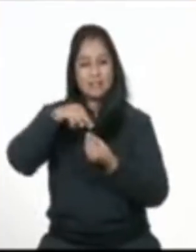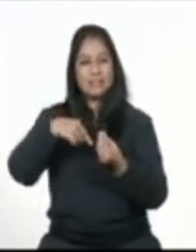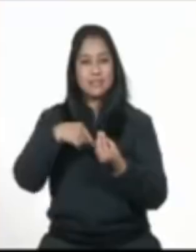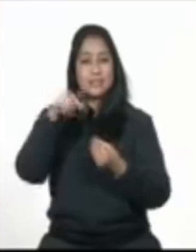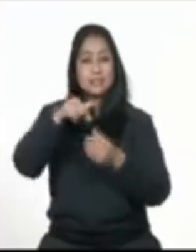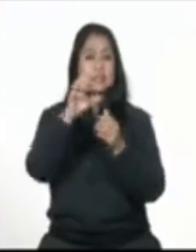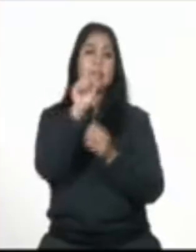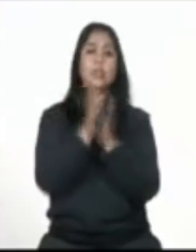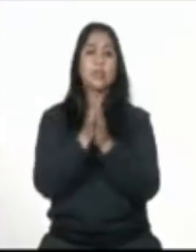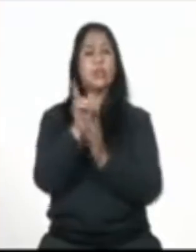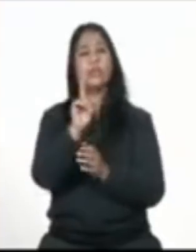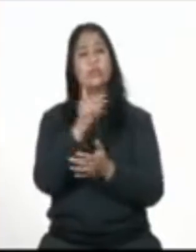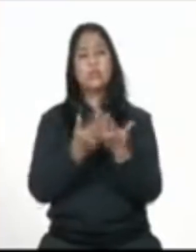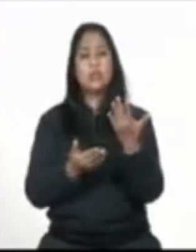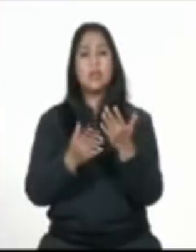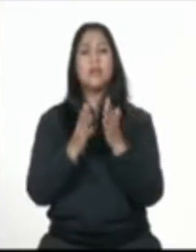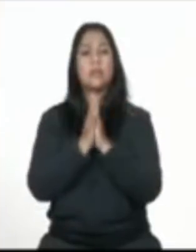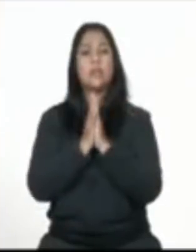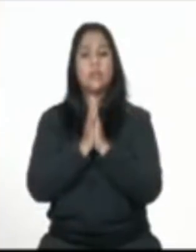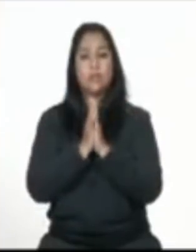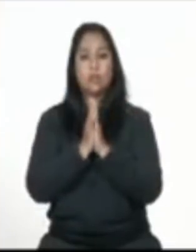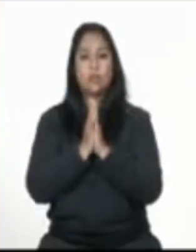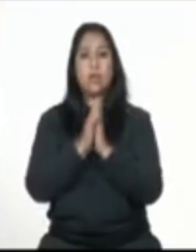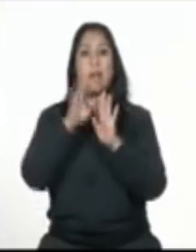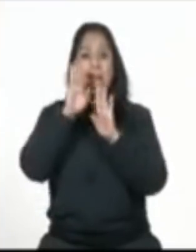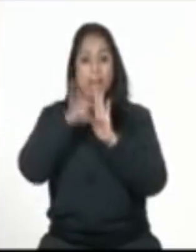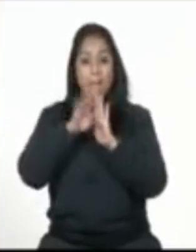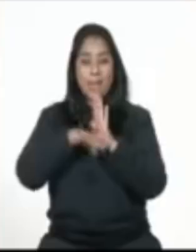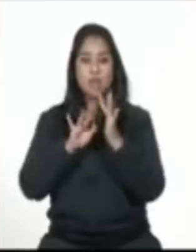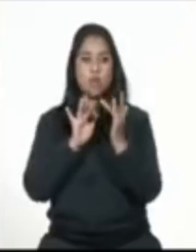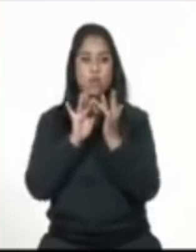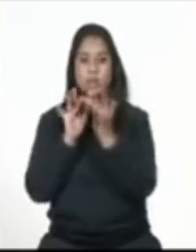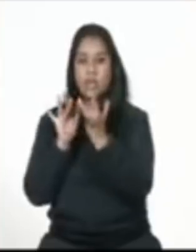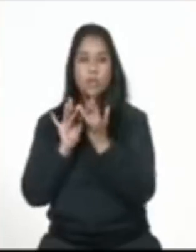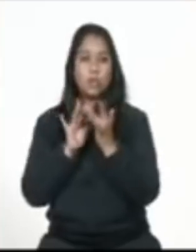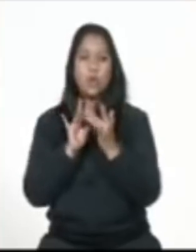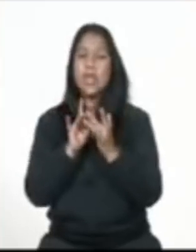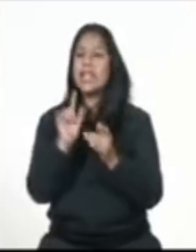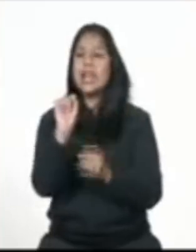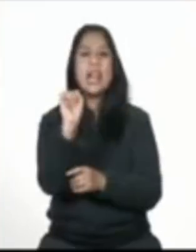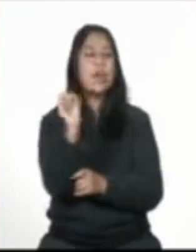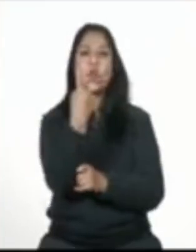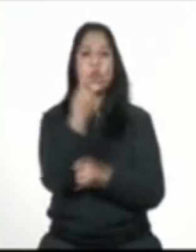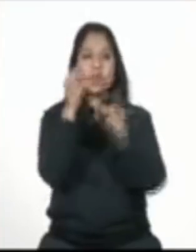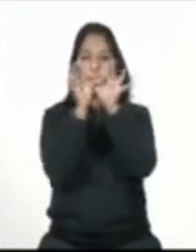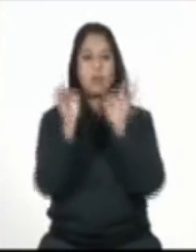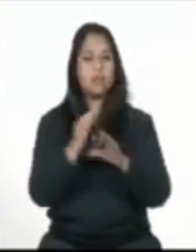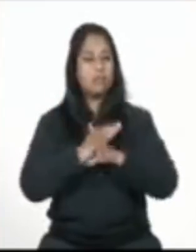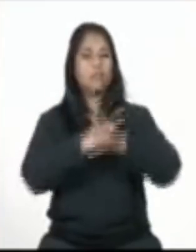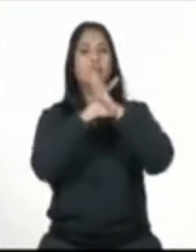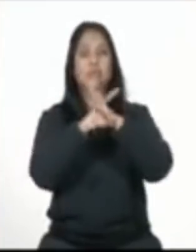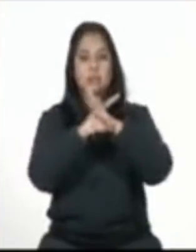No salgamos, disminuyamos la posibilidad de contactos. Es la única manera de detener esta enfermedad. Si